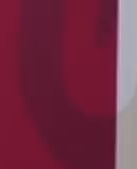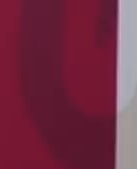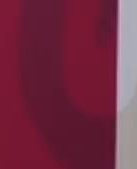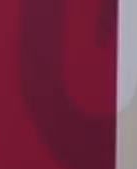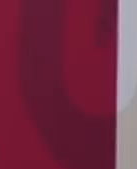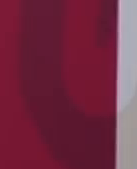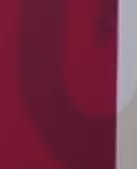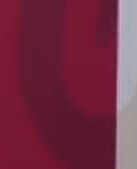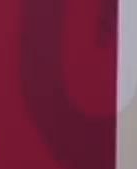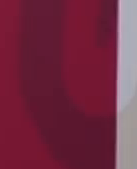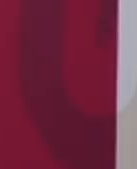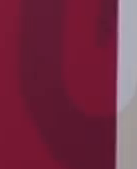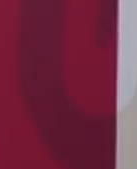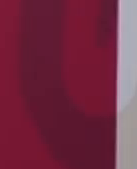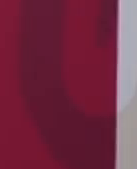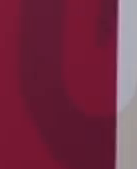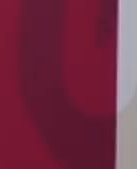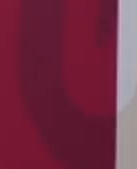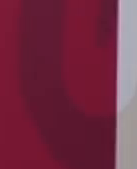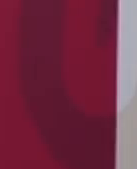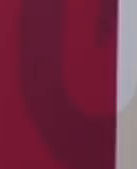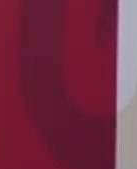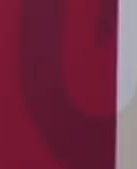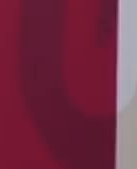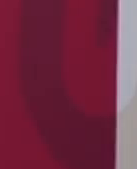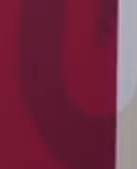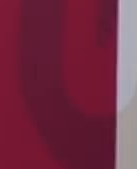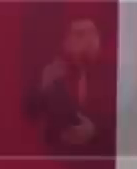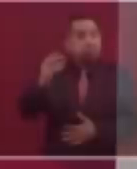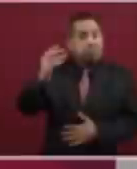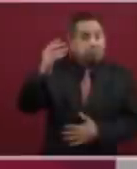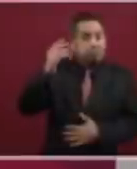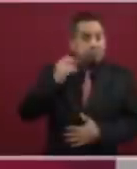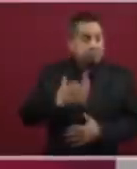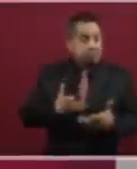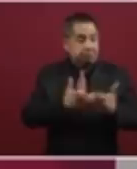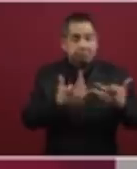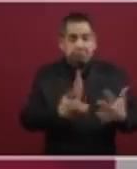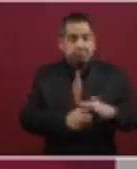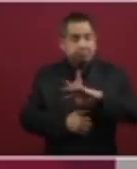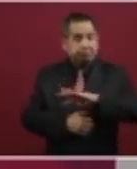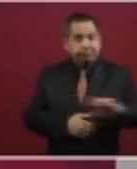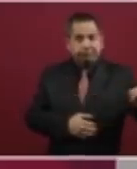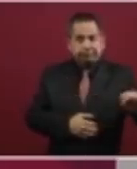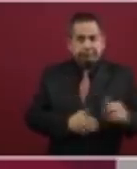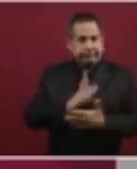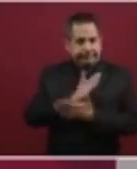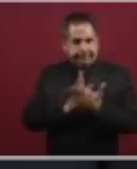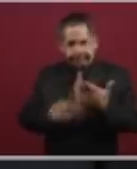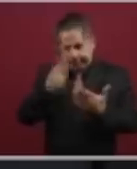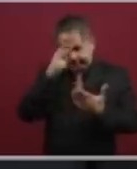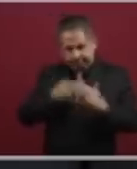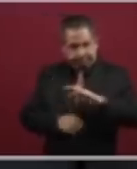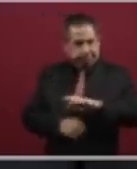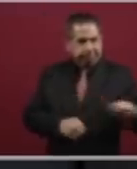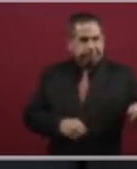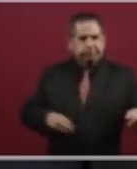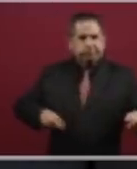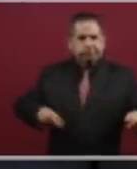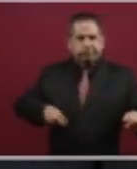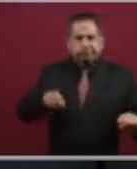luego de que nos arrebataron más de la mitad de nuestro territorio, en buena medida por culpa de